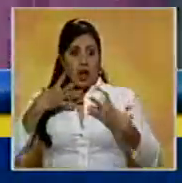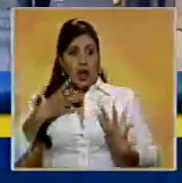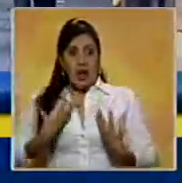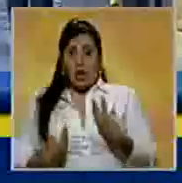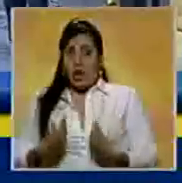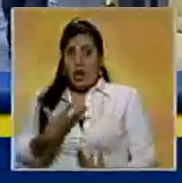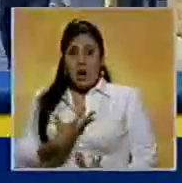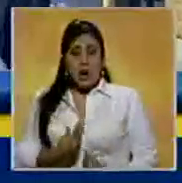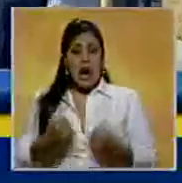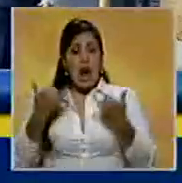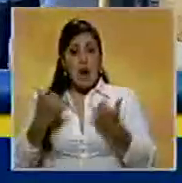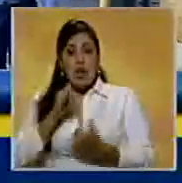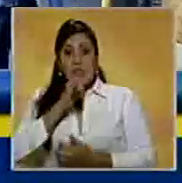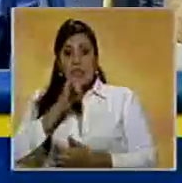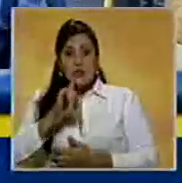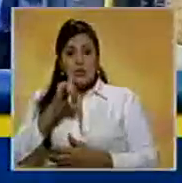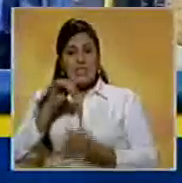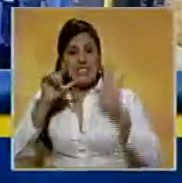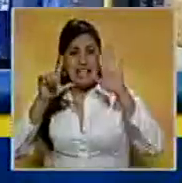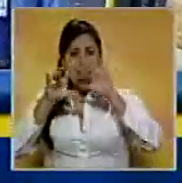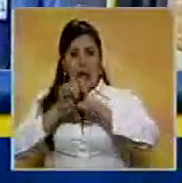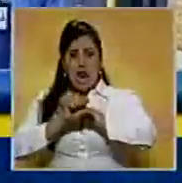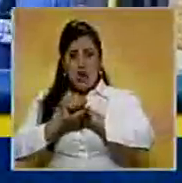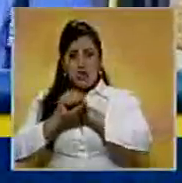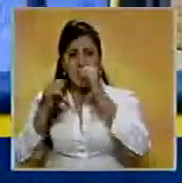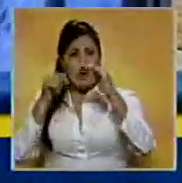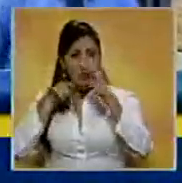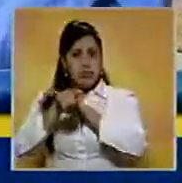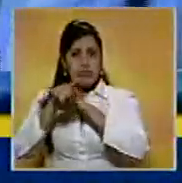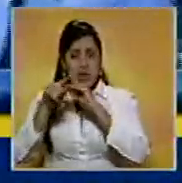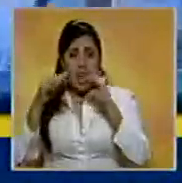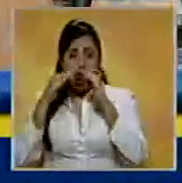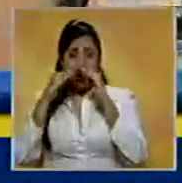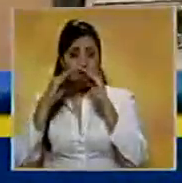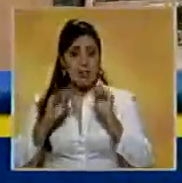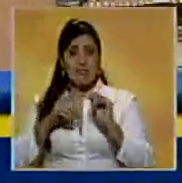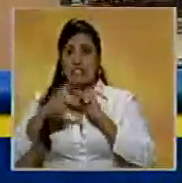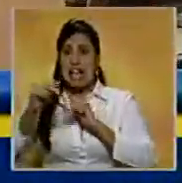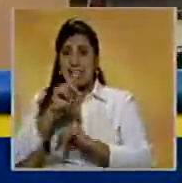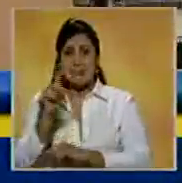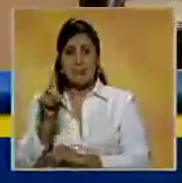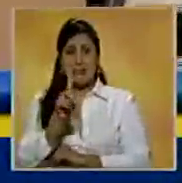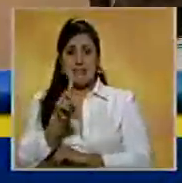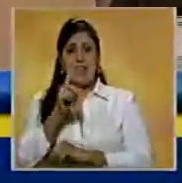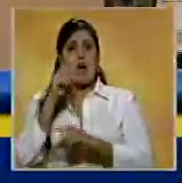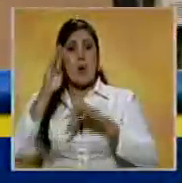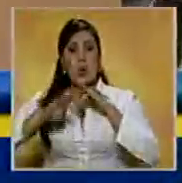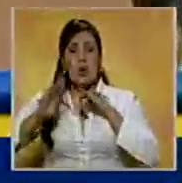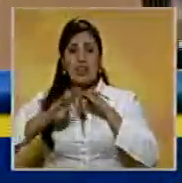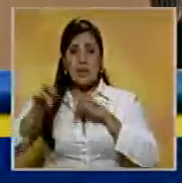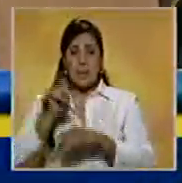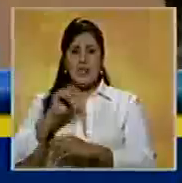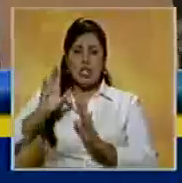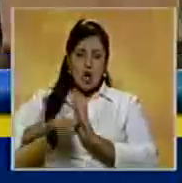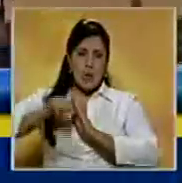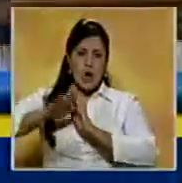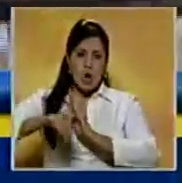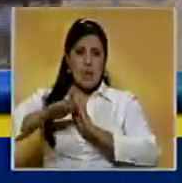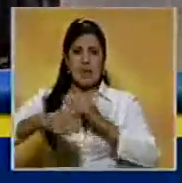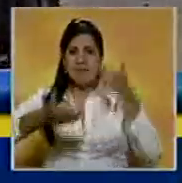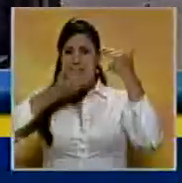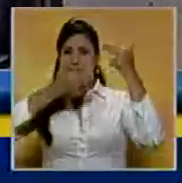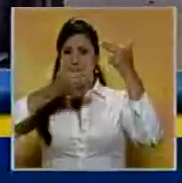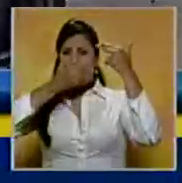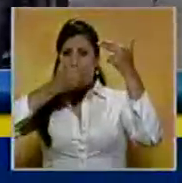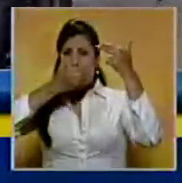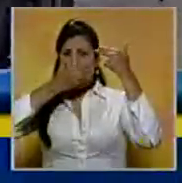Mónica denuncian que después de las 7 de la noche viven en un toque de queda en los últimos meses los robos a residencias y los secuestros